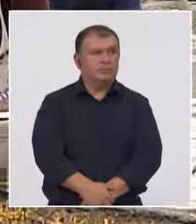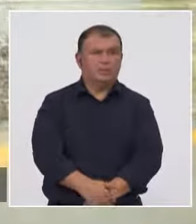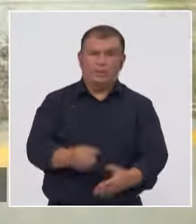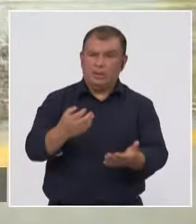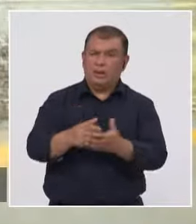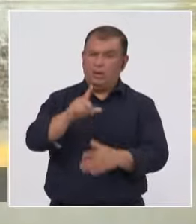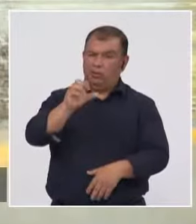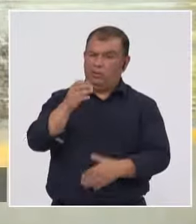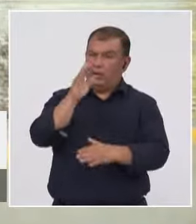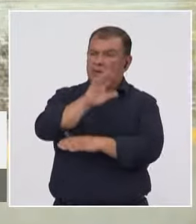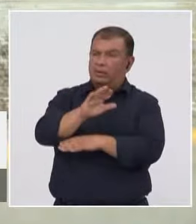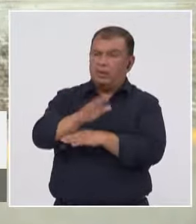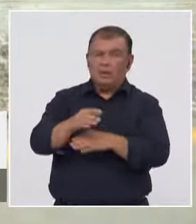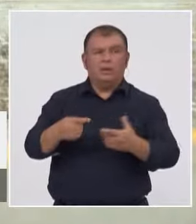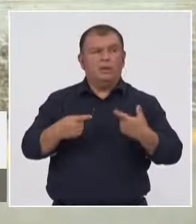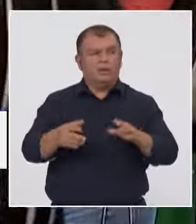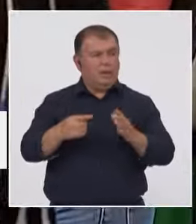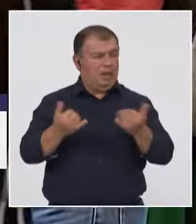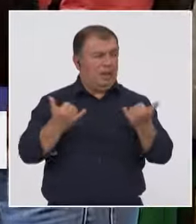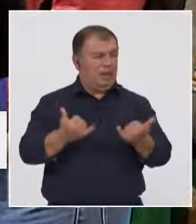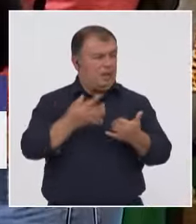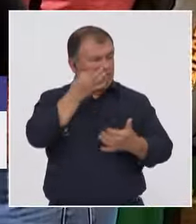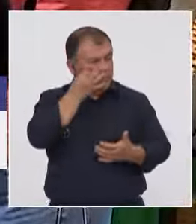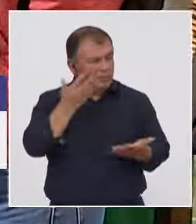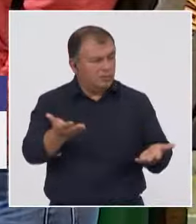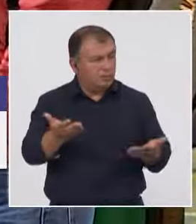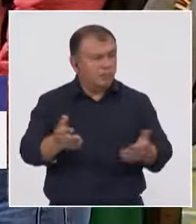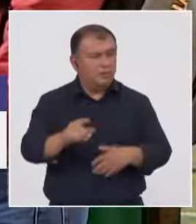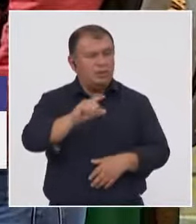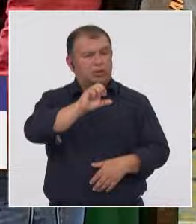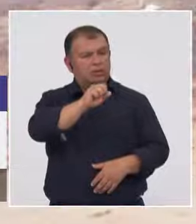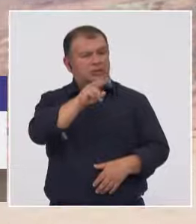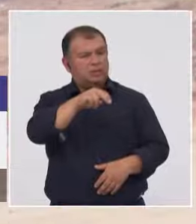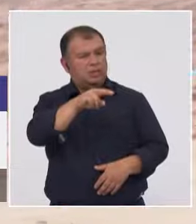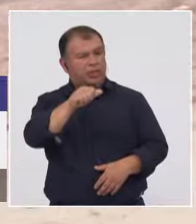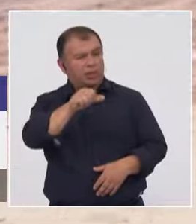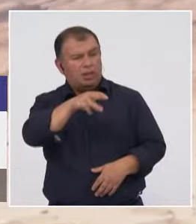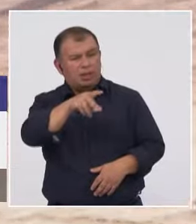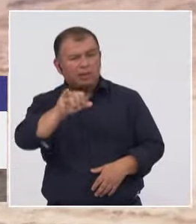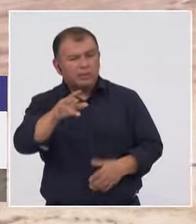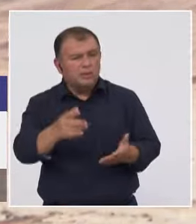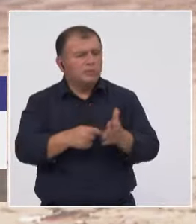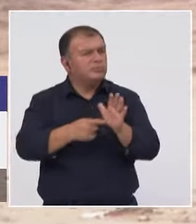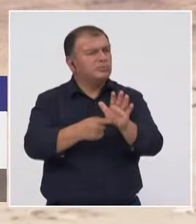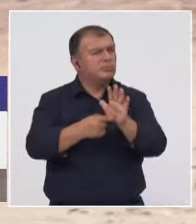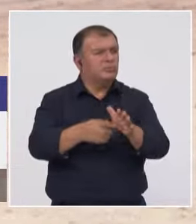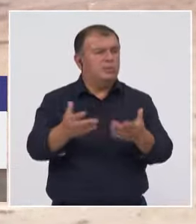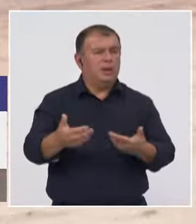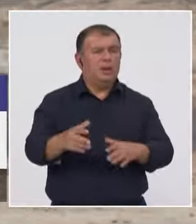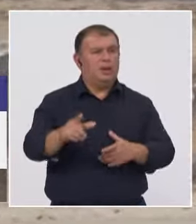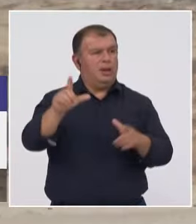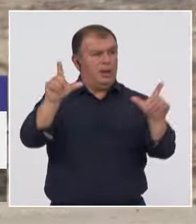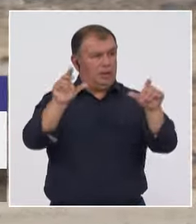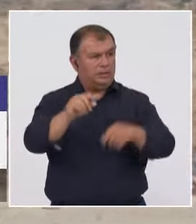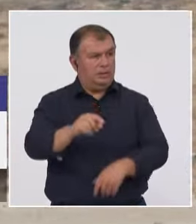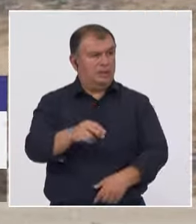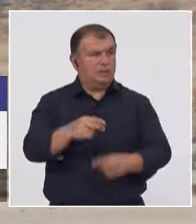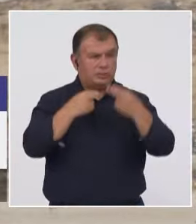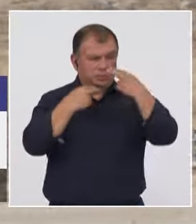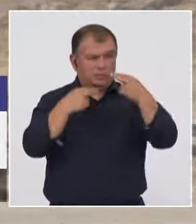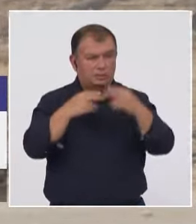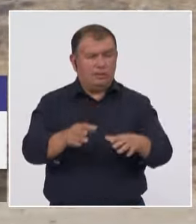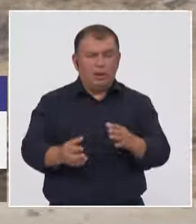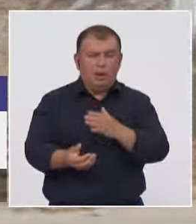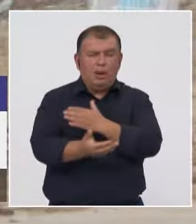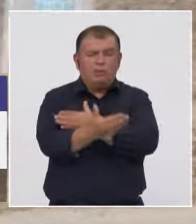Así es, Lorena. Muy buenas tardes. Transmisión en vivo desde el CENAMI, como tú bien lo indicas, para Latina Noticias. Hemos